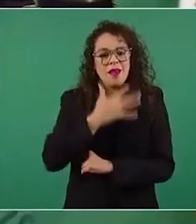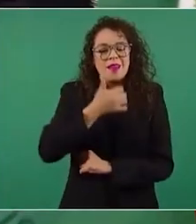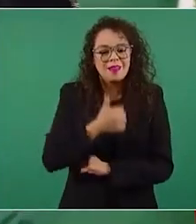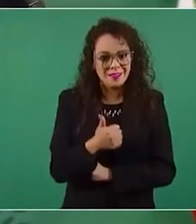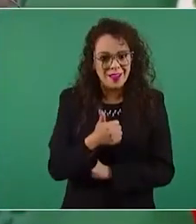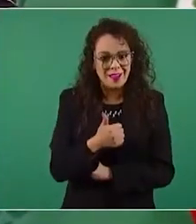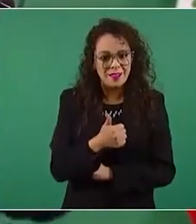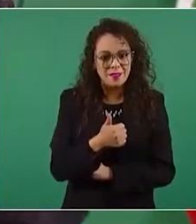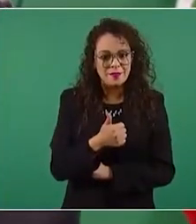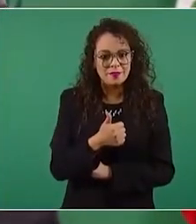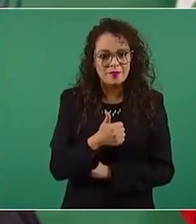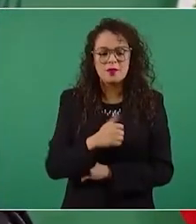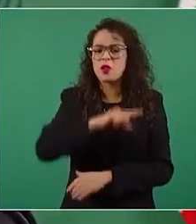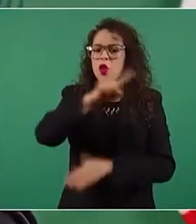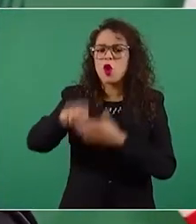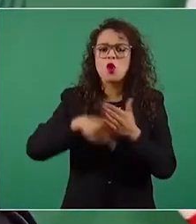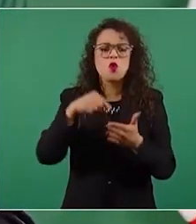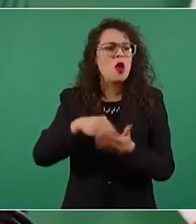un municipio pobre